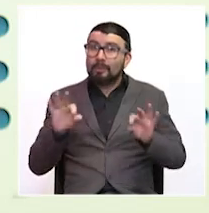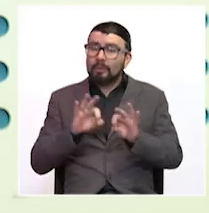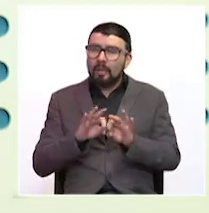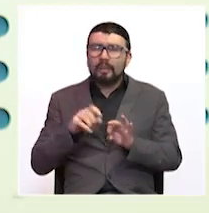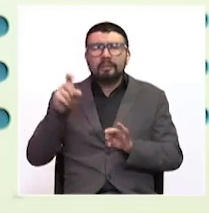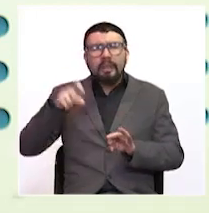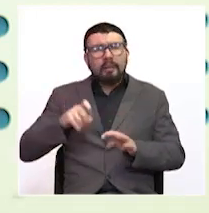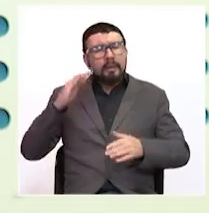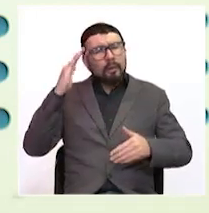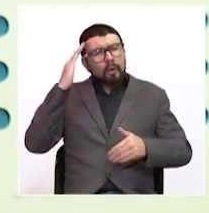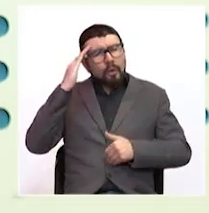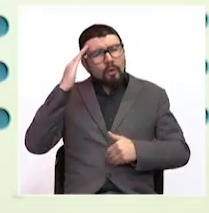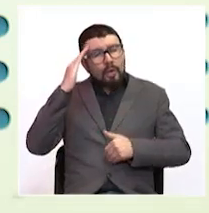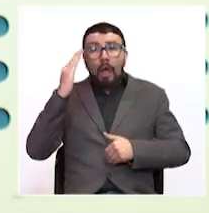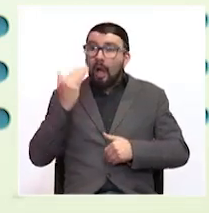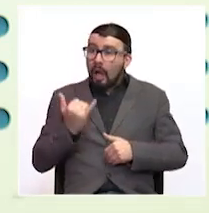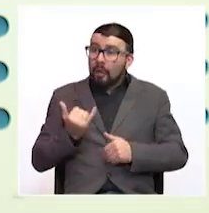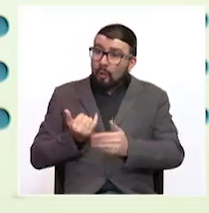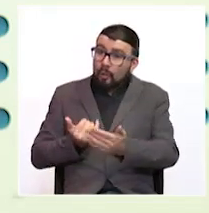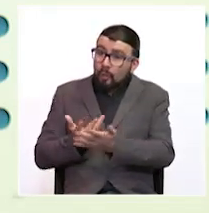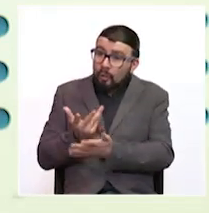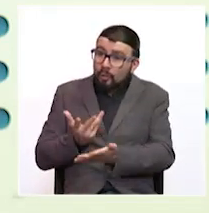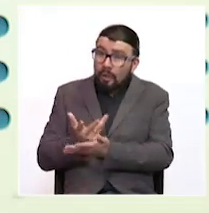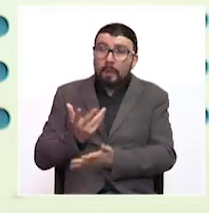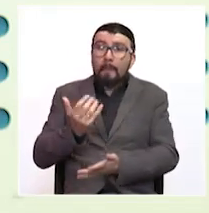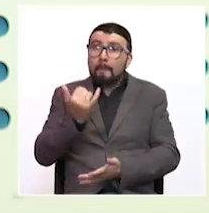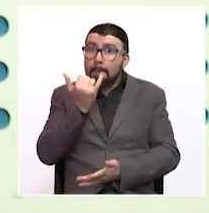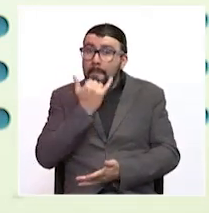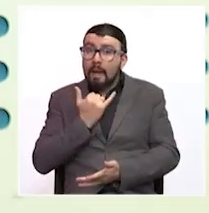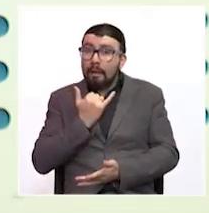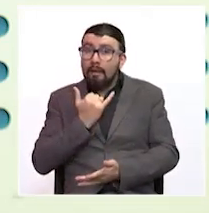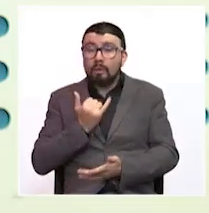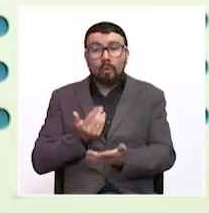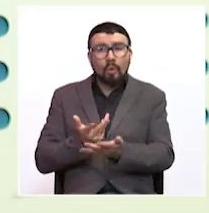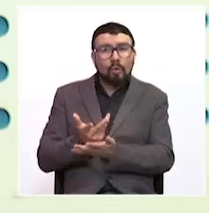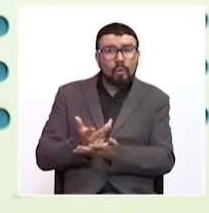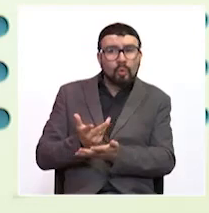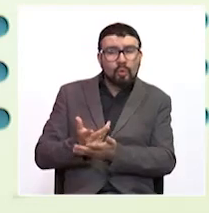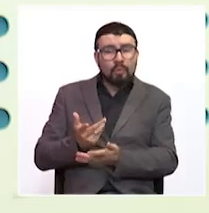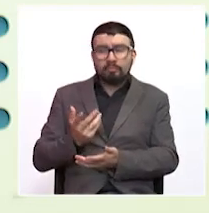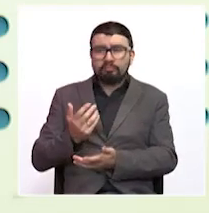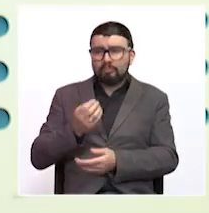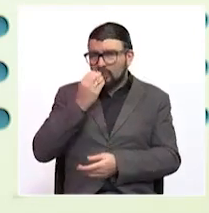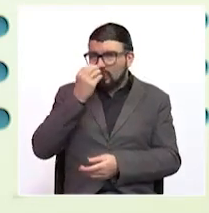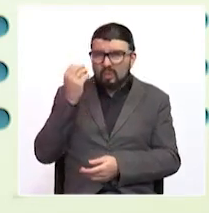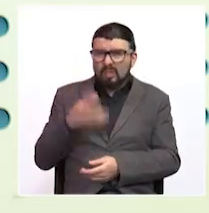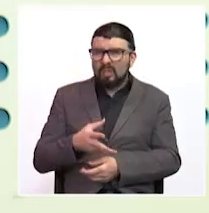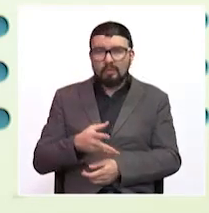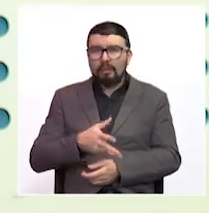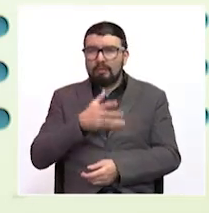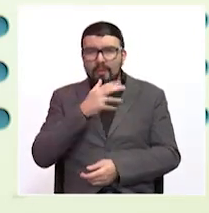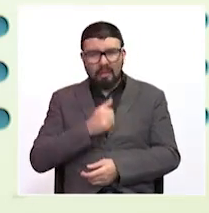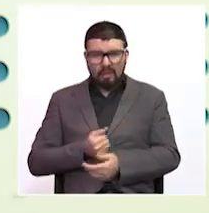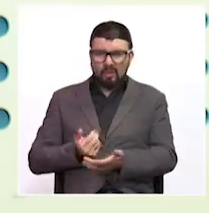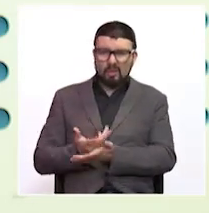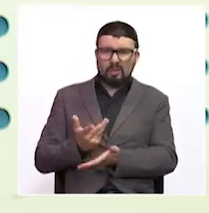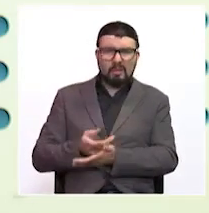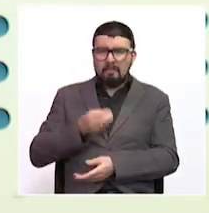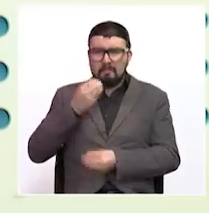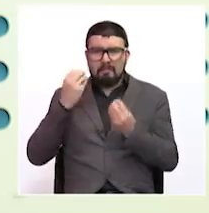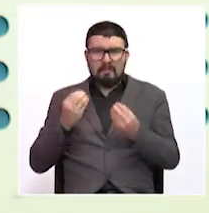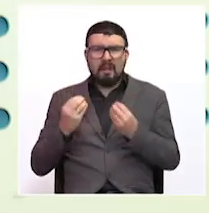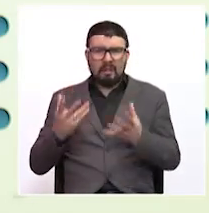de que aconsejar es un error técnico aconsejar no sirve absolutamente para nada se